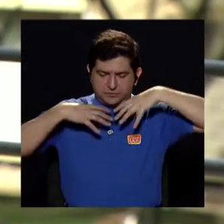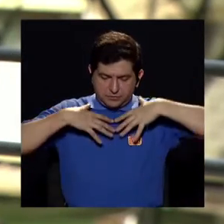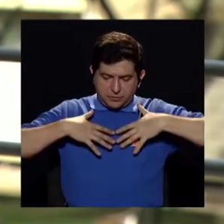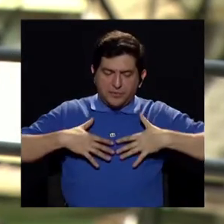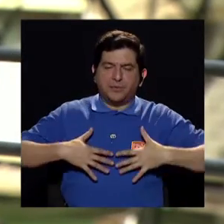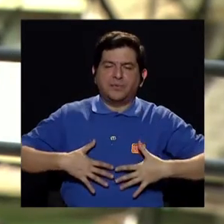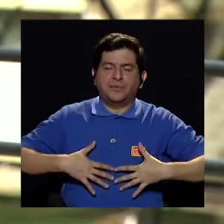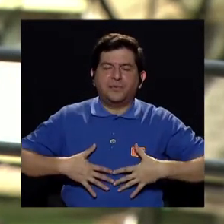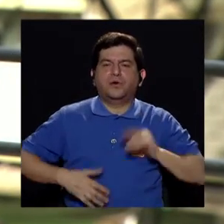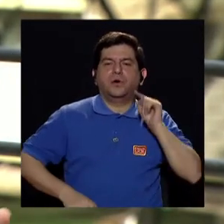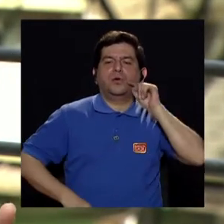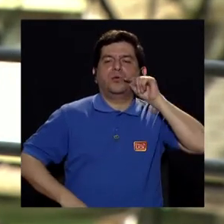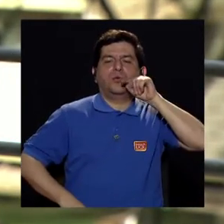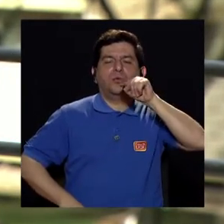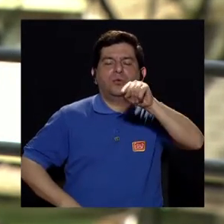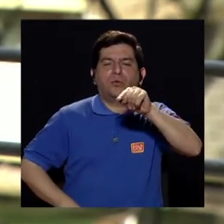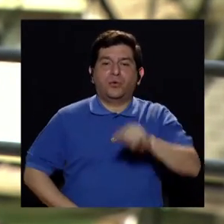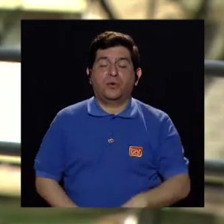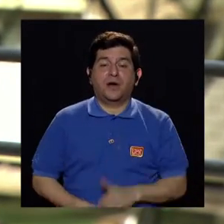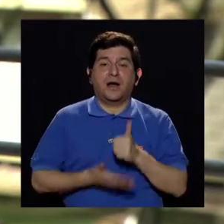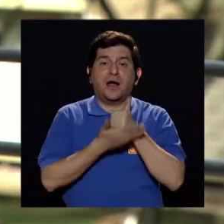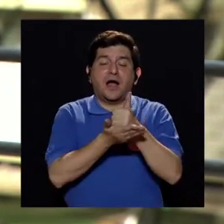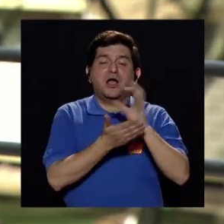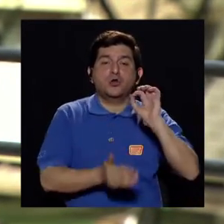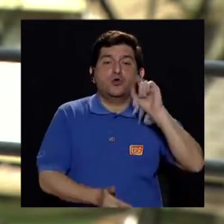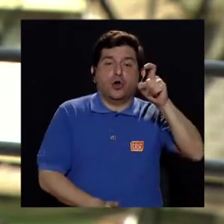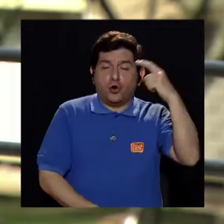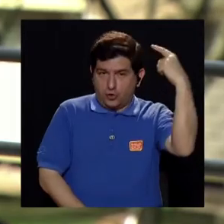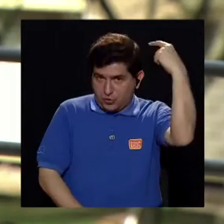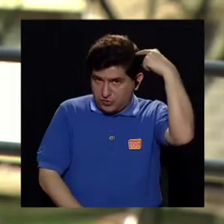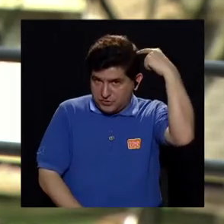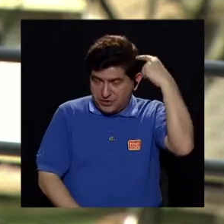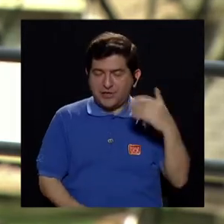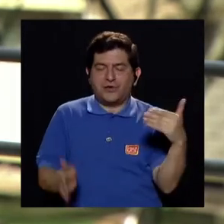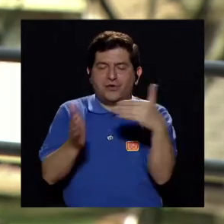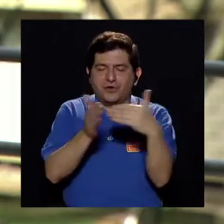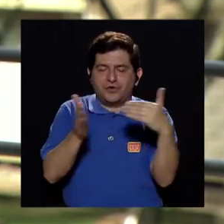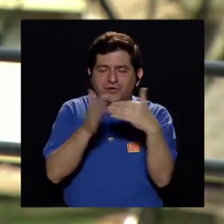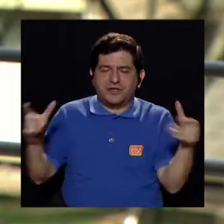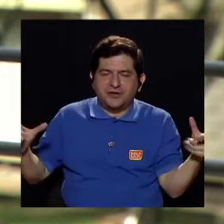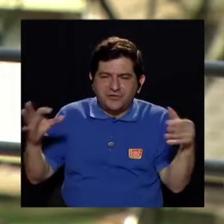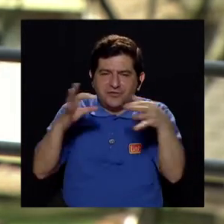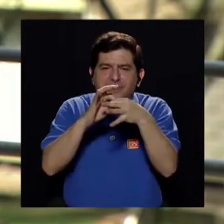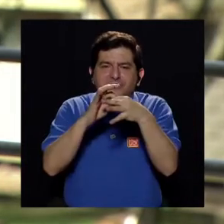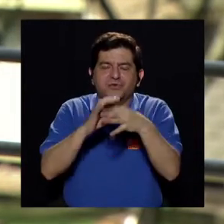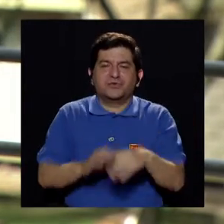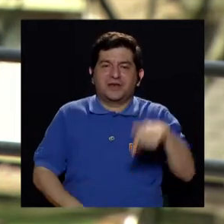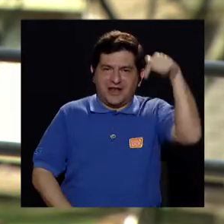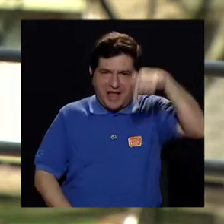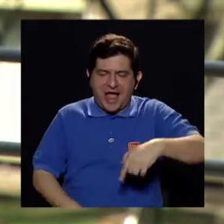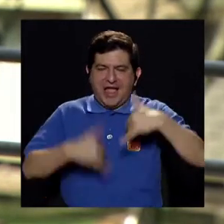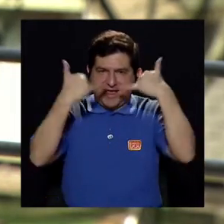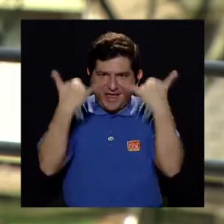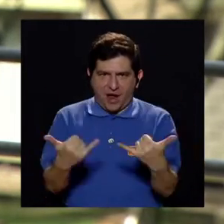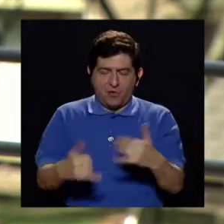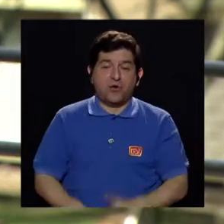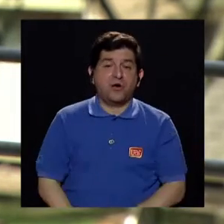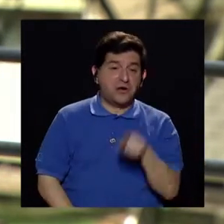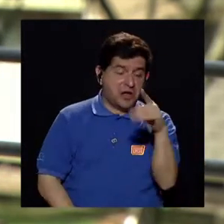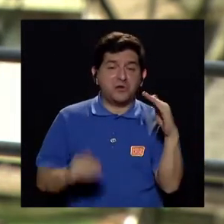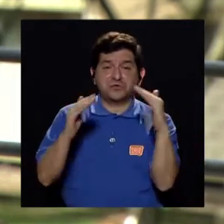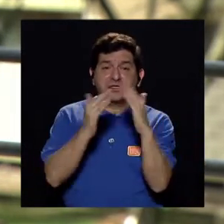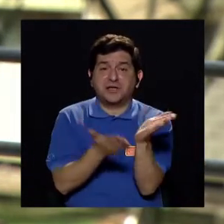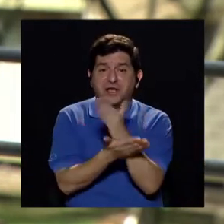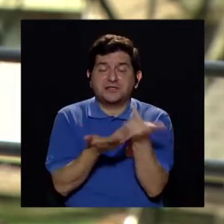sale por mi boca, oxigena el cerebro y te devuelve al presente, aquí, a la hora. Entonces, allá en sus casas, si